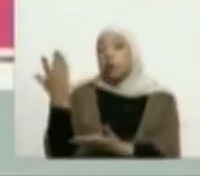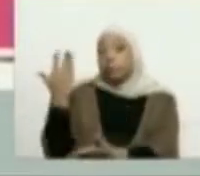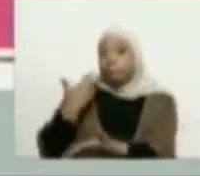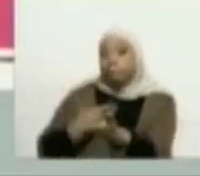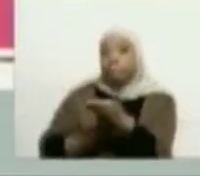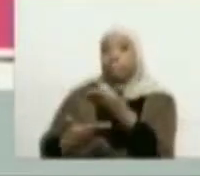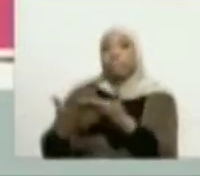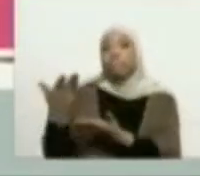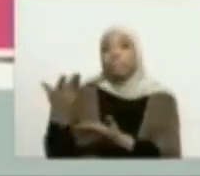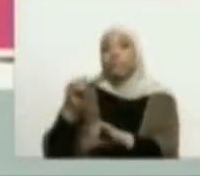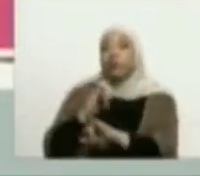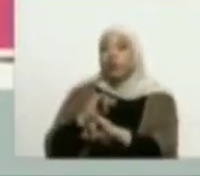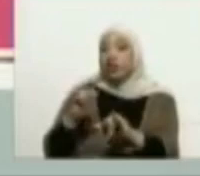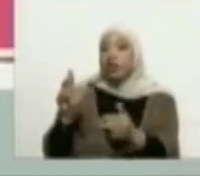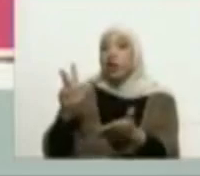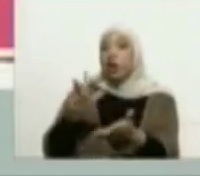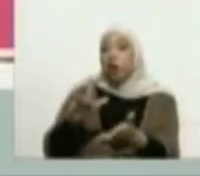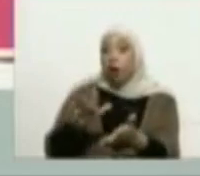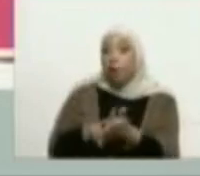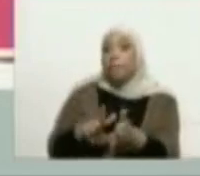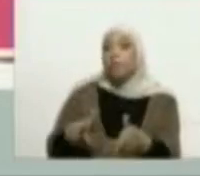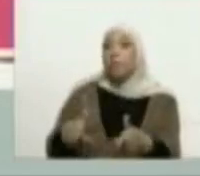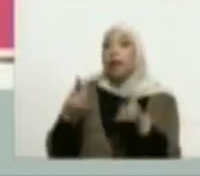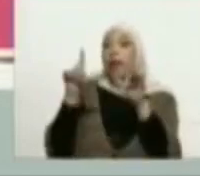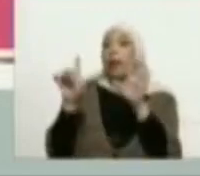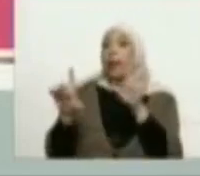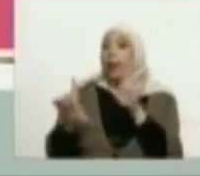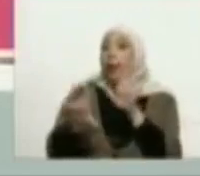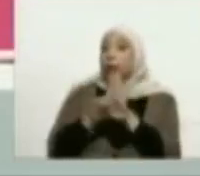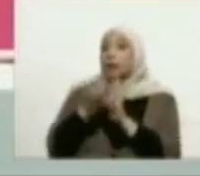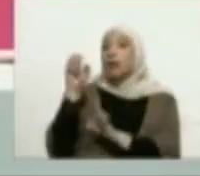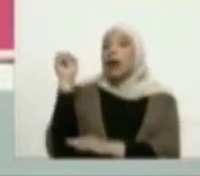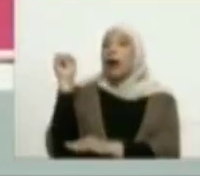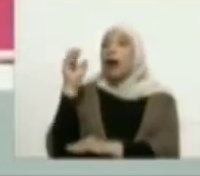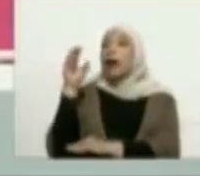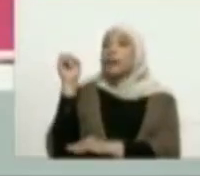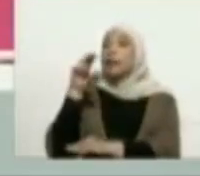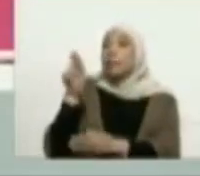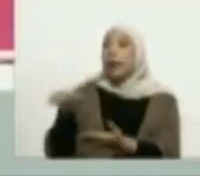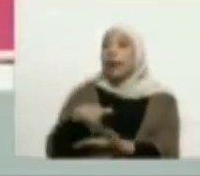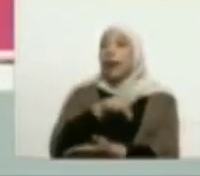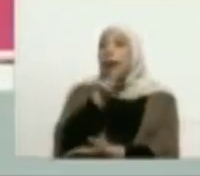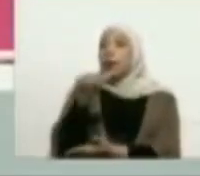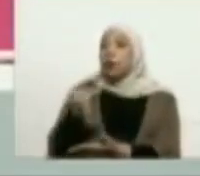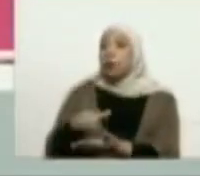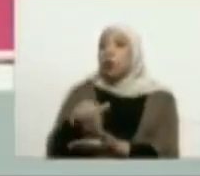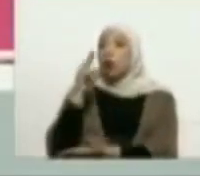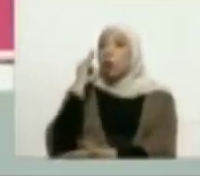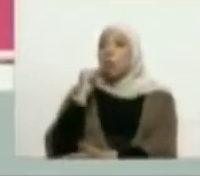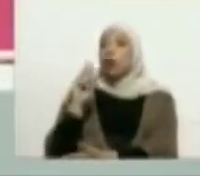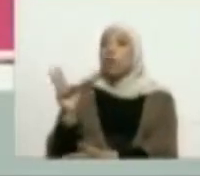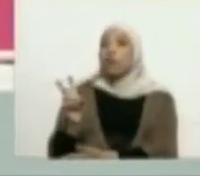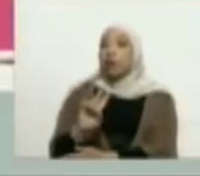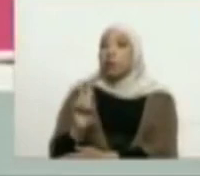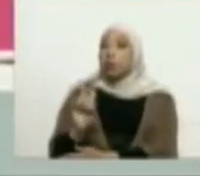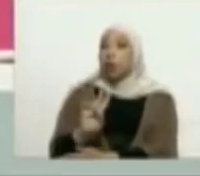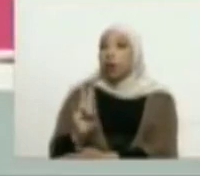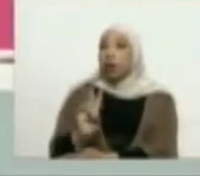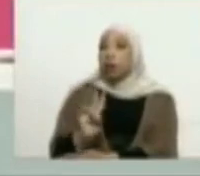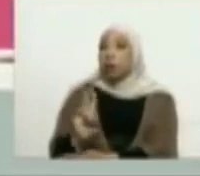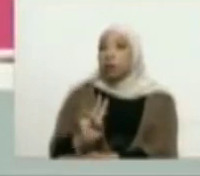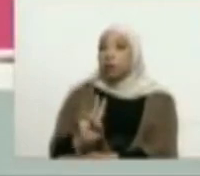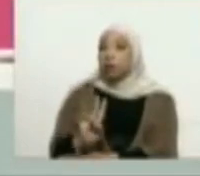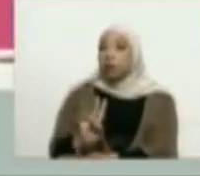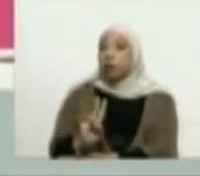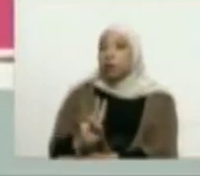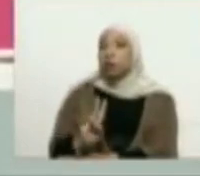aprobada legalmente por la Asamblea Nacional de la República Bolivariana, nos ha traído